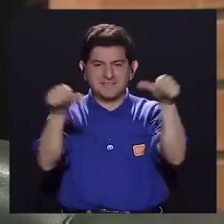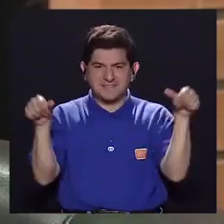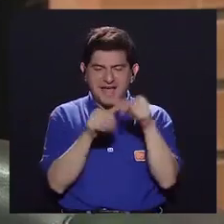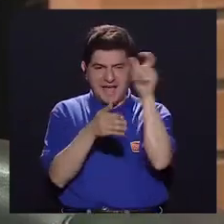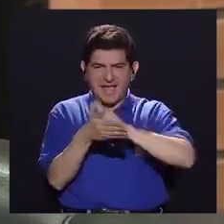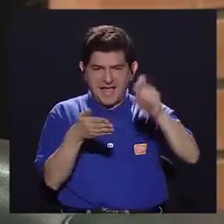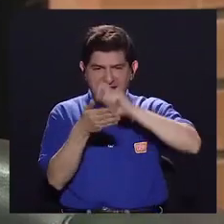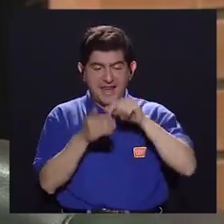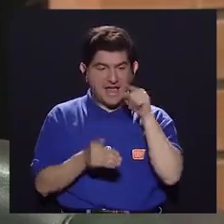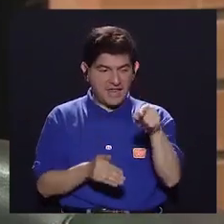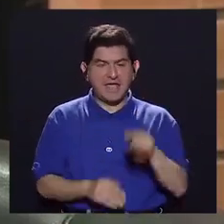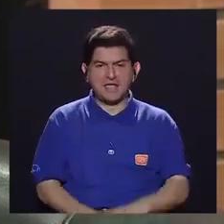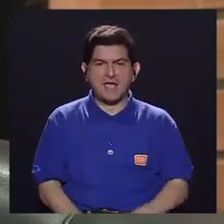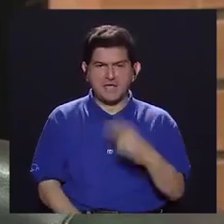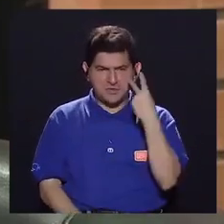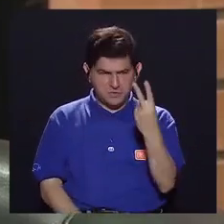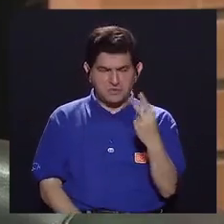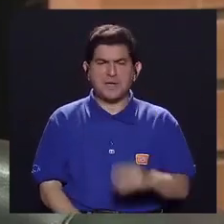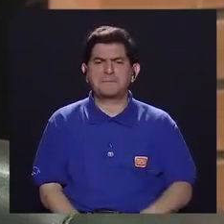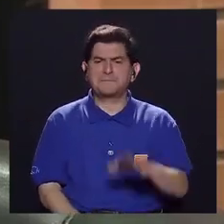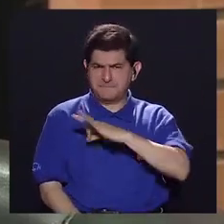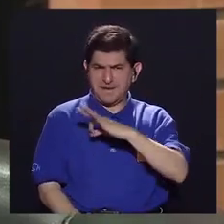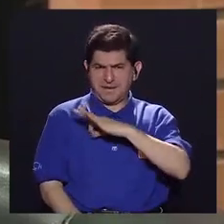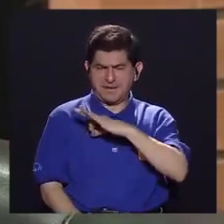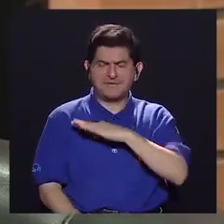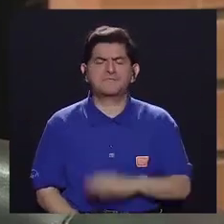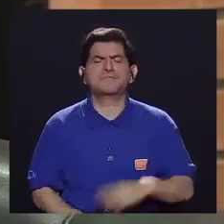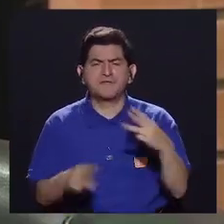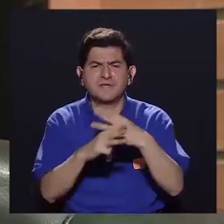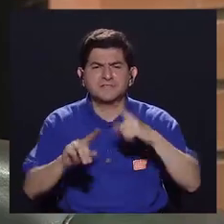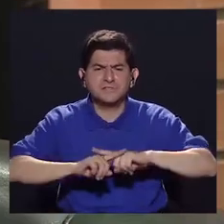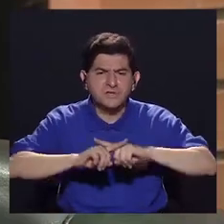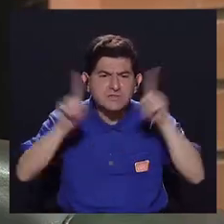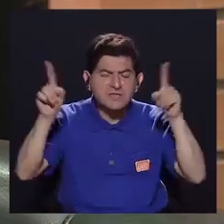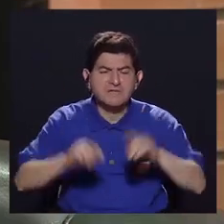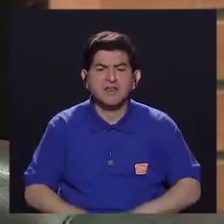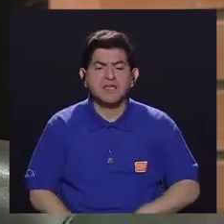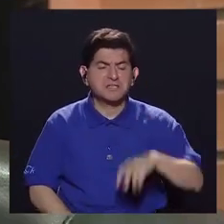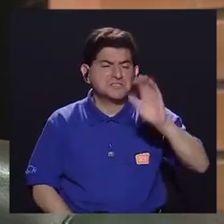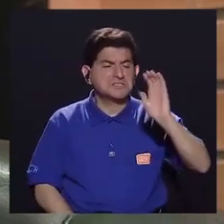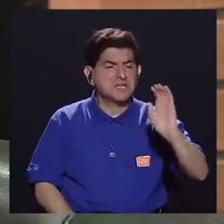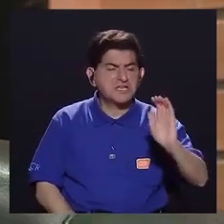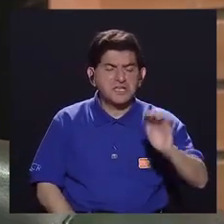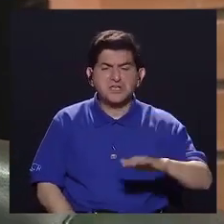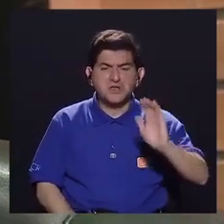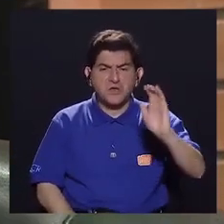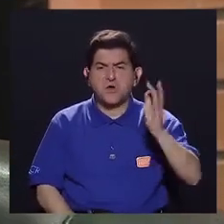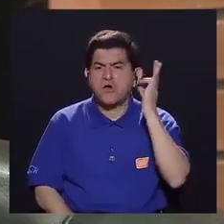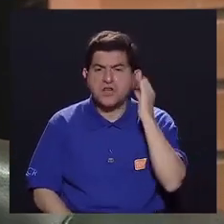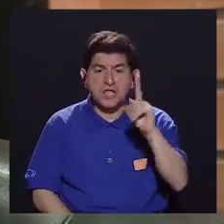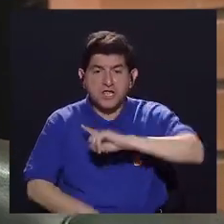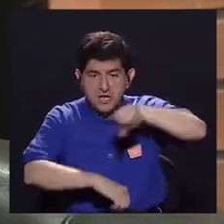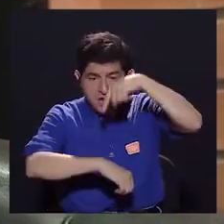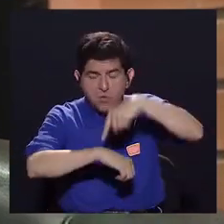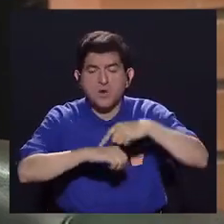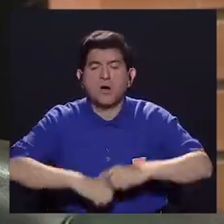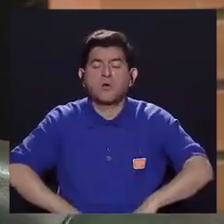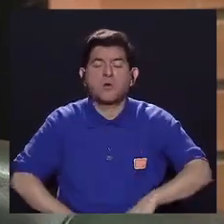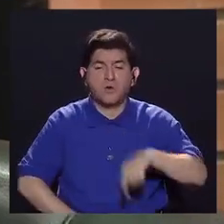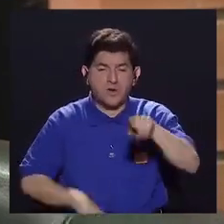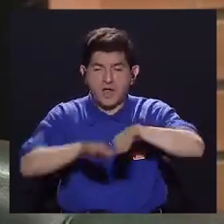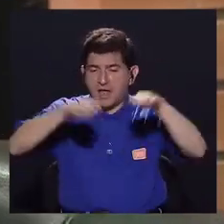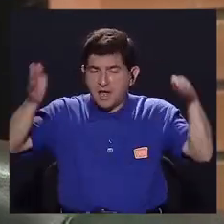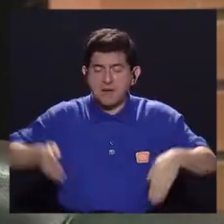hace en el ámbito escolar y en donde ellos se le ven una utilidad a la matemática. Pero imagínate la diferencia de sentar al niño o a la niña una hora en una